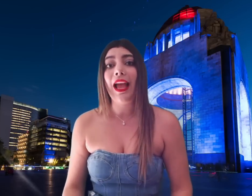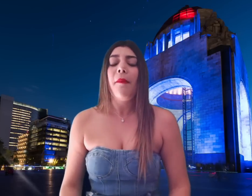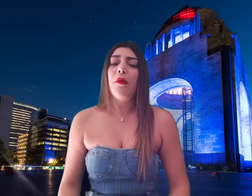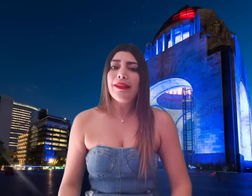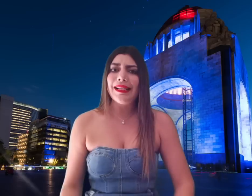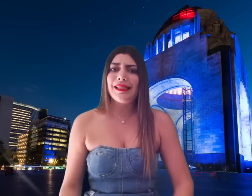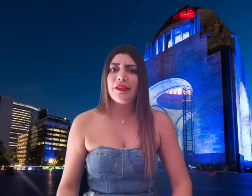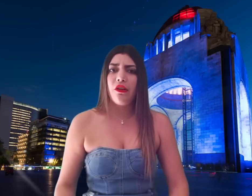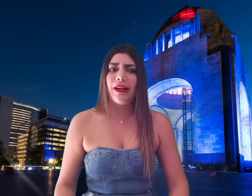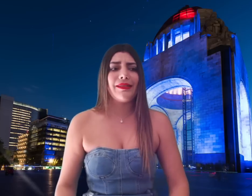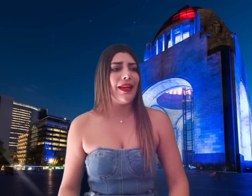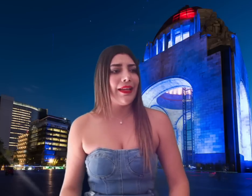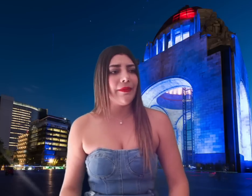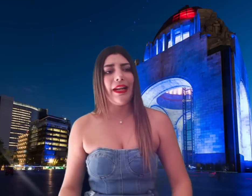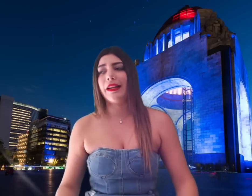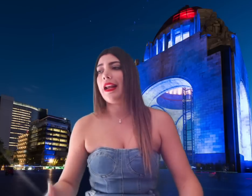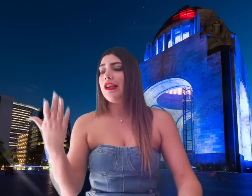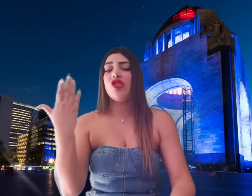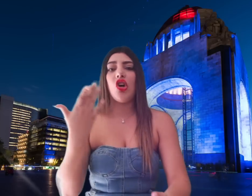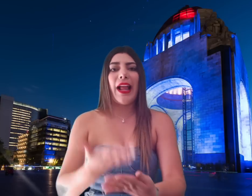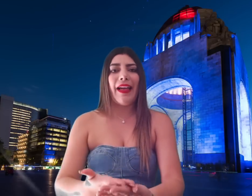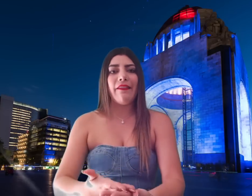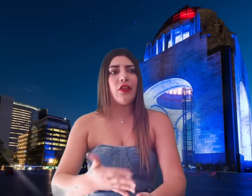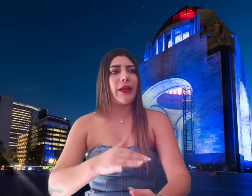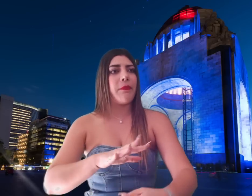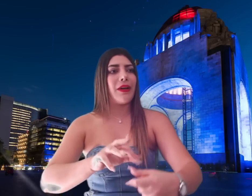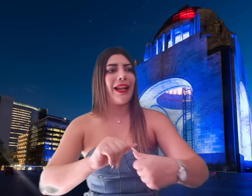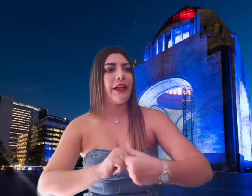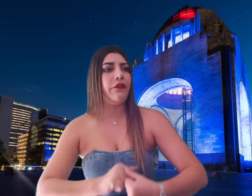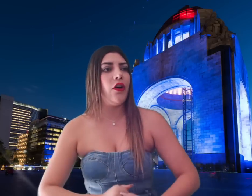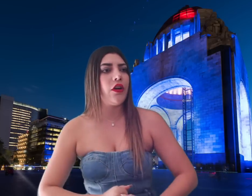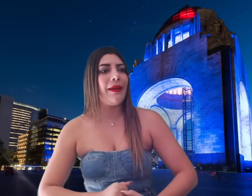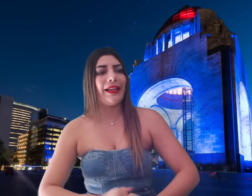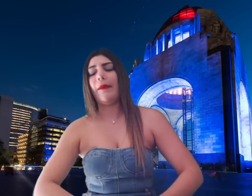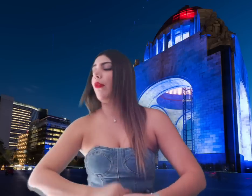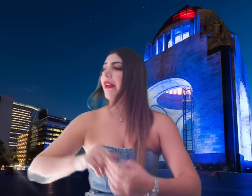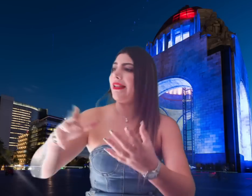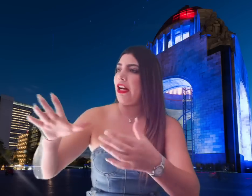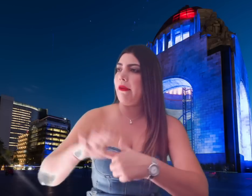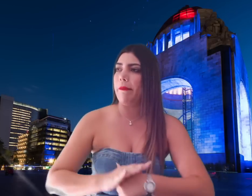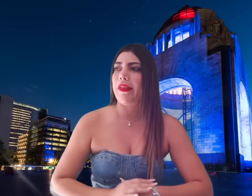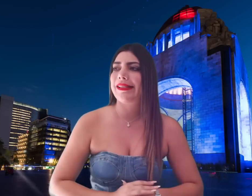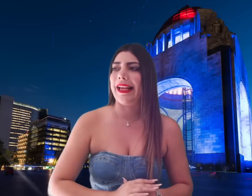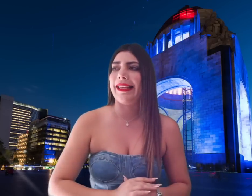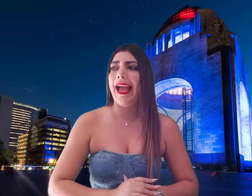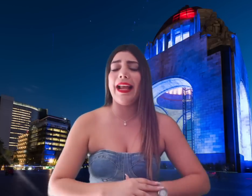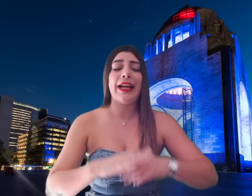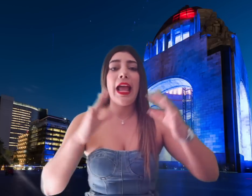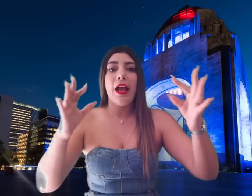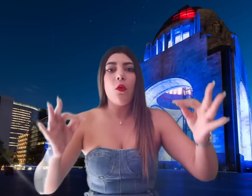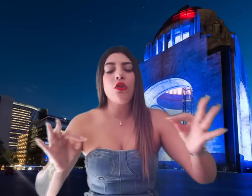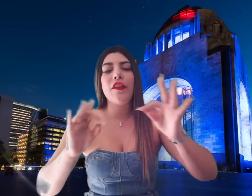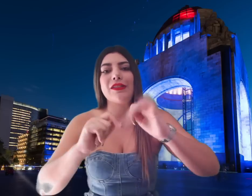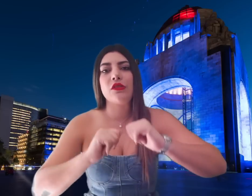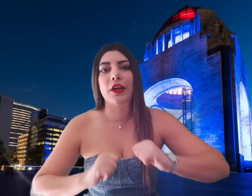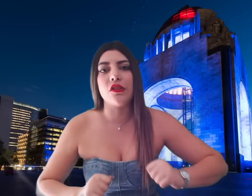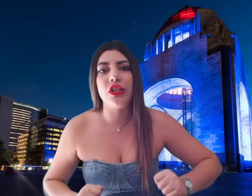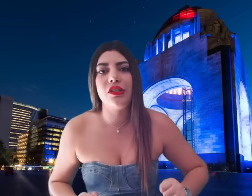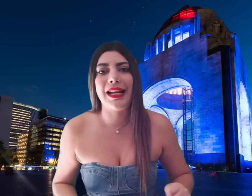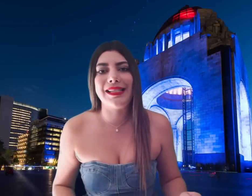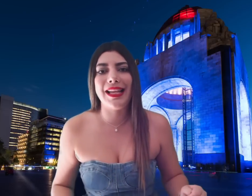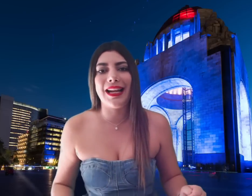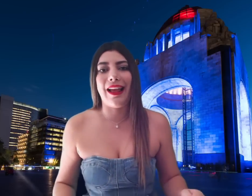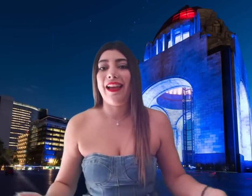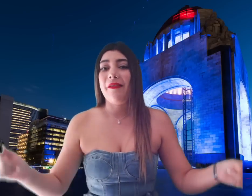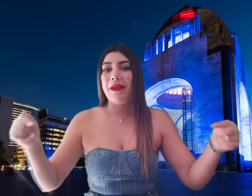importante, porque el señor está ahí, miren, llorando que por la reforma, que porque ya no va a poder sacar. Uno de sus